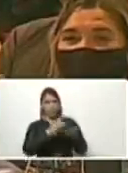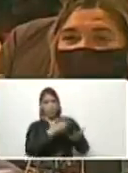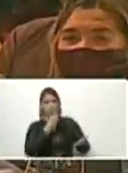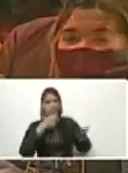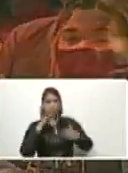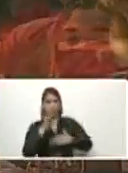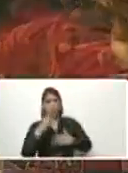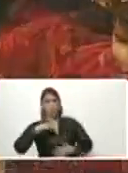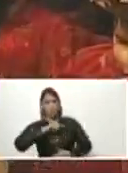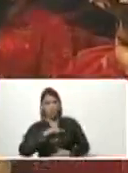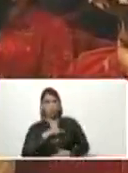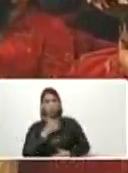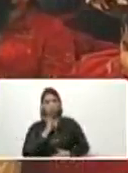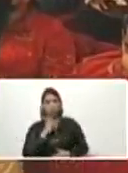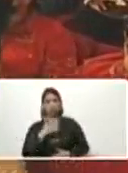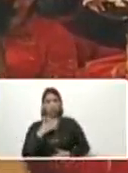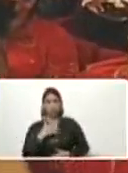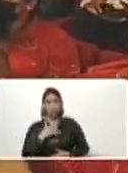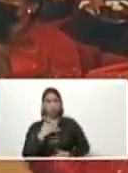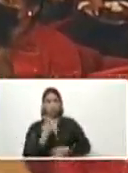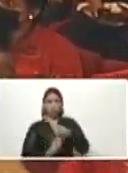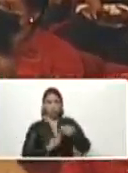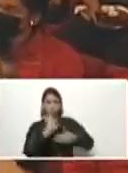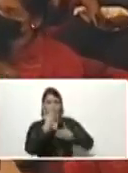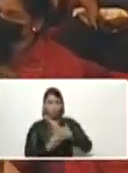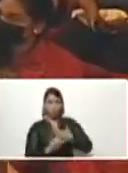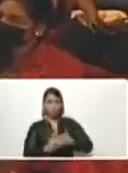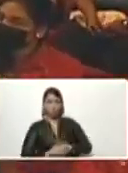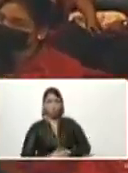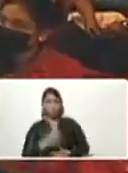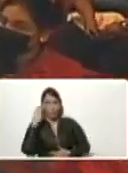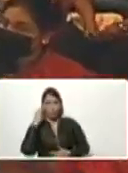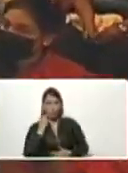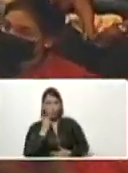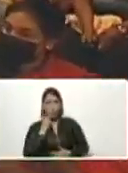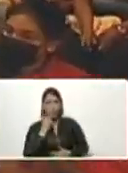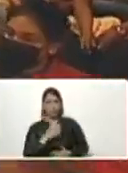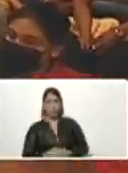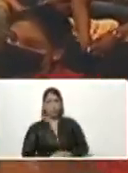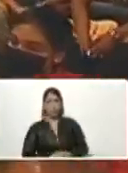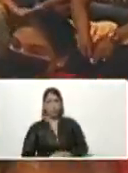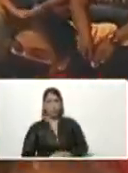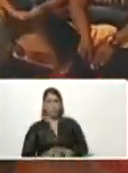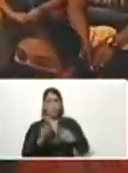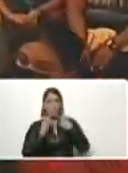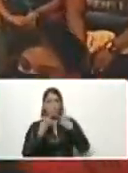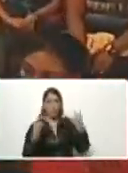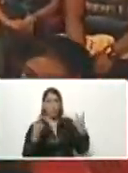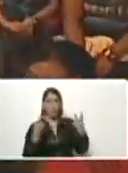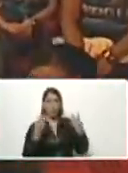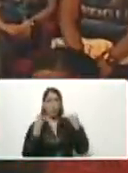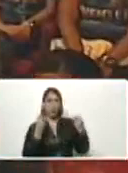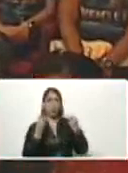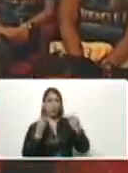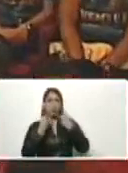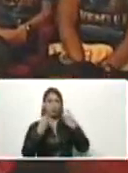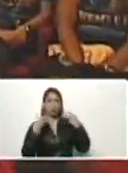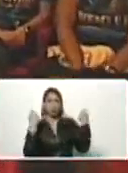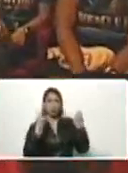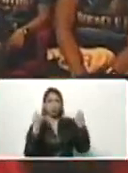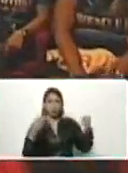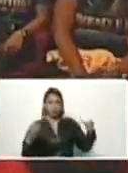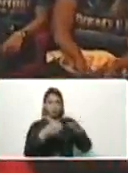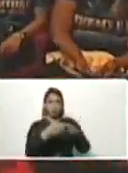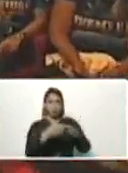como estamos en la realización del proyecto bolivariano, declaramos como pronunciamiento de la Red